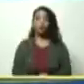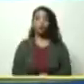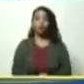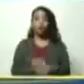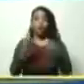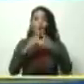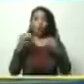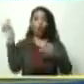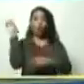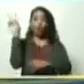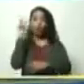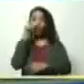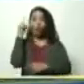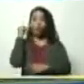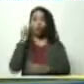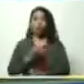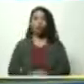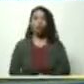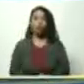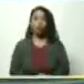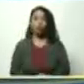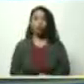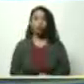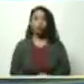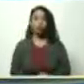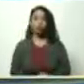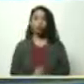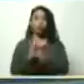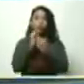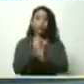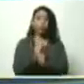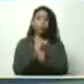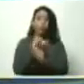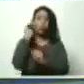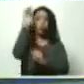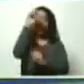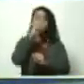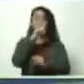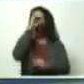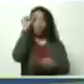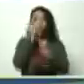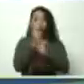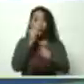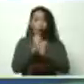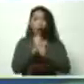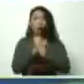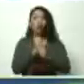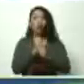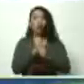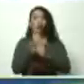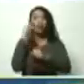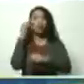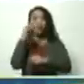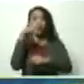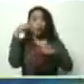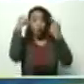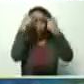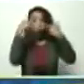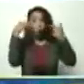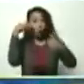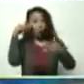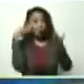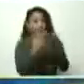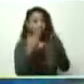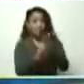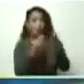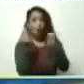los venezolanos y todas las venezolanas nos esperan años de trabajo de brega de ver con nuestros ojos como